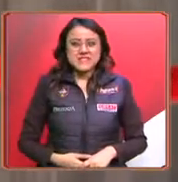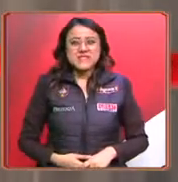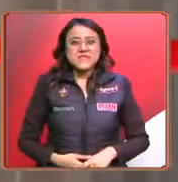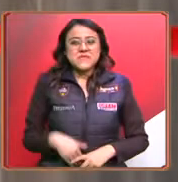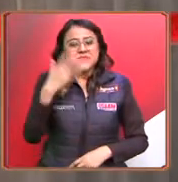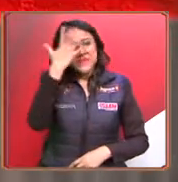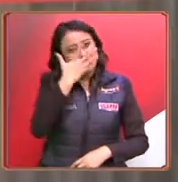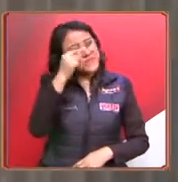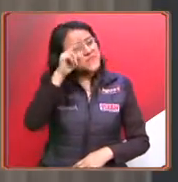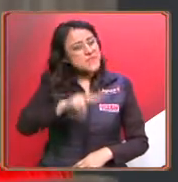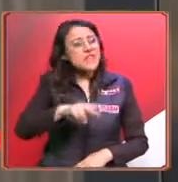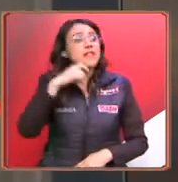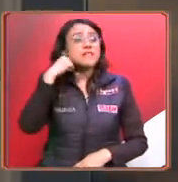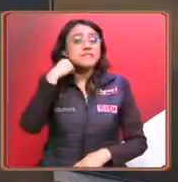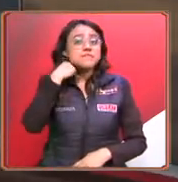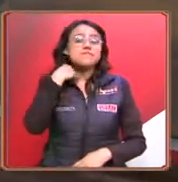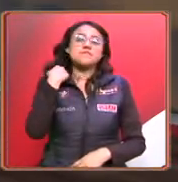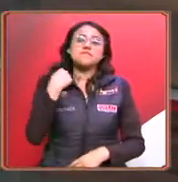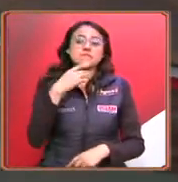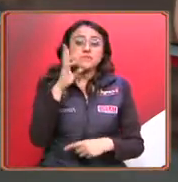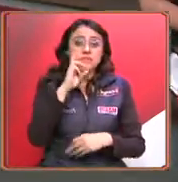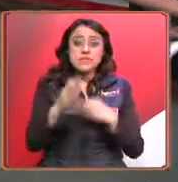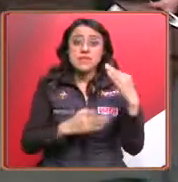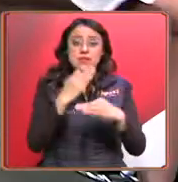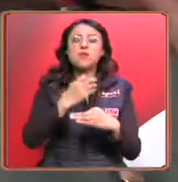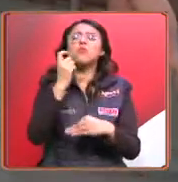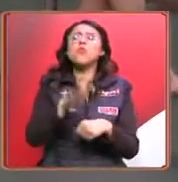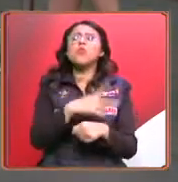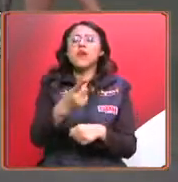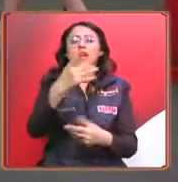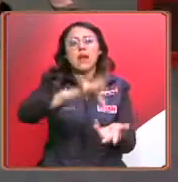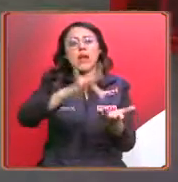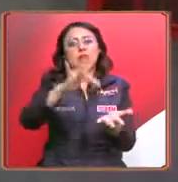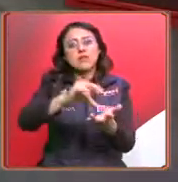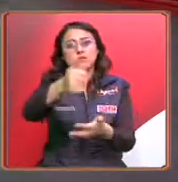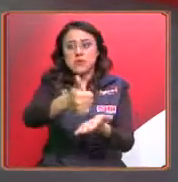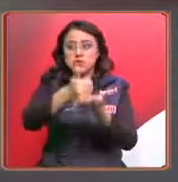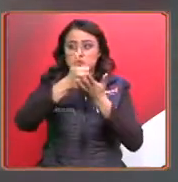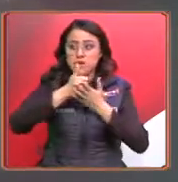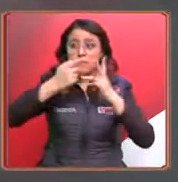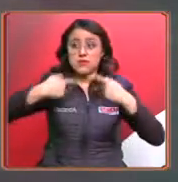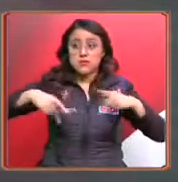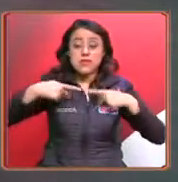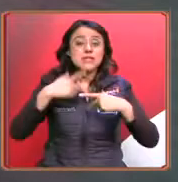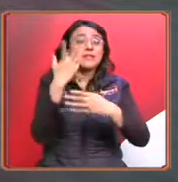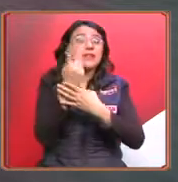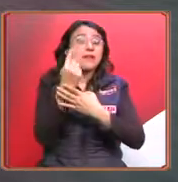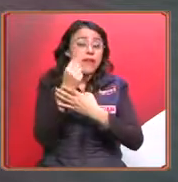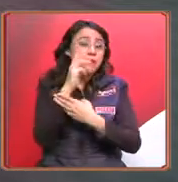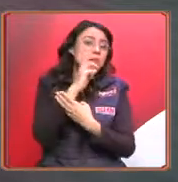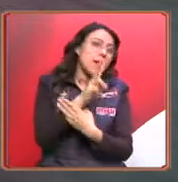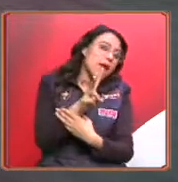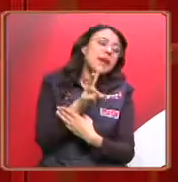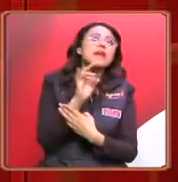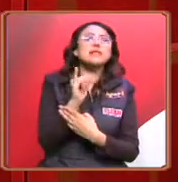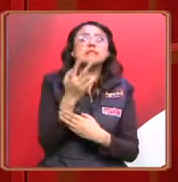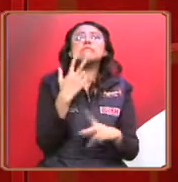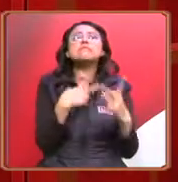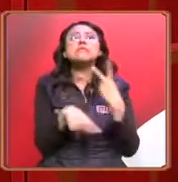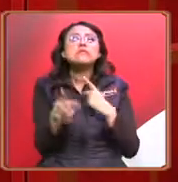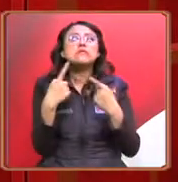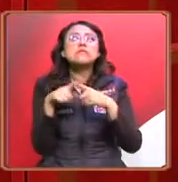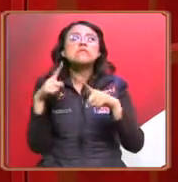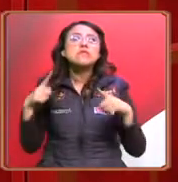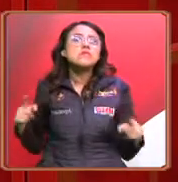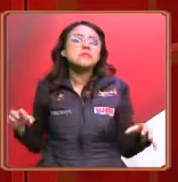¿Qué tal? Y bueno, pues todo esto es gracias al apoyo del público televidente, de la gente que se da cita, las